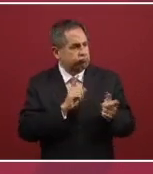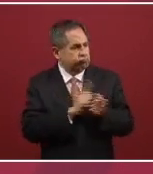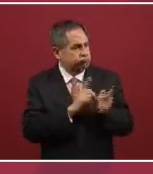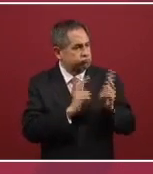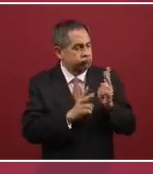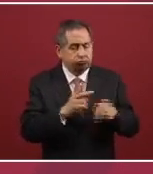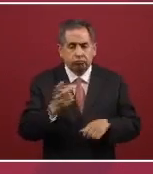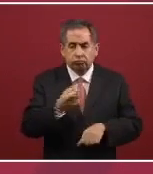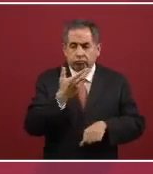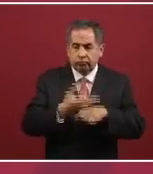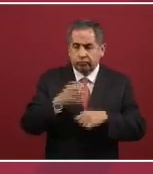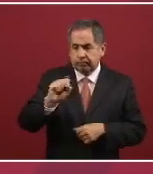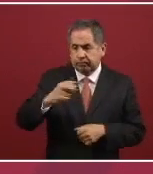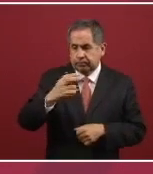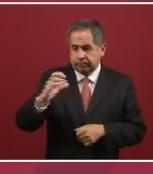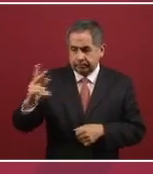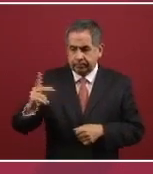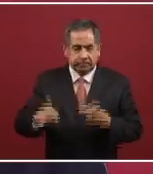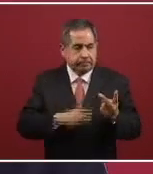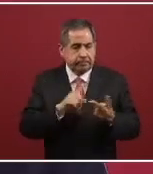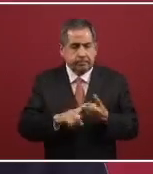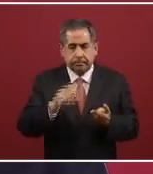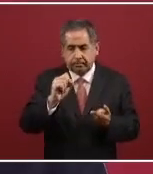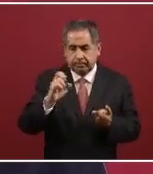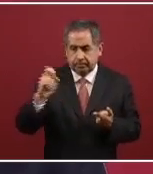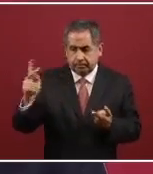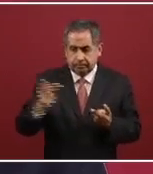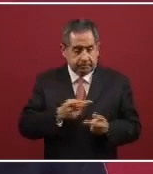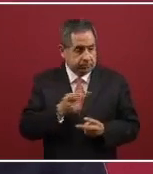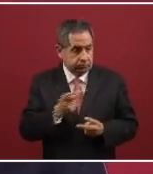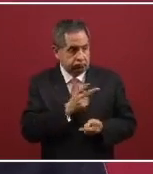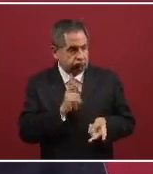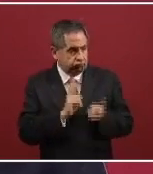el secretario de Hacienda, con el secretario de Educación,